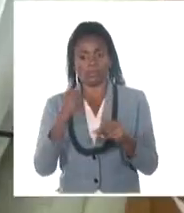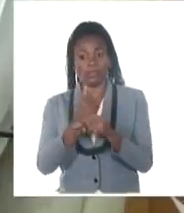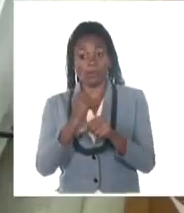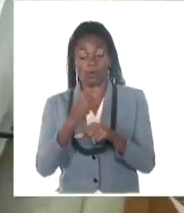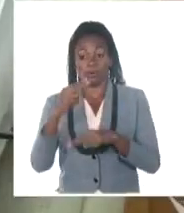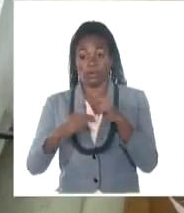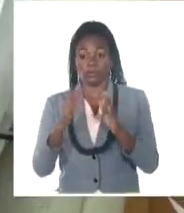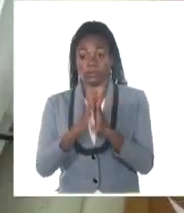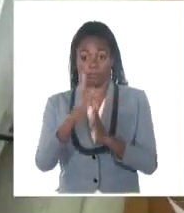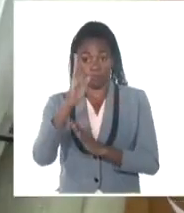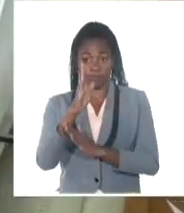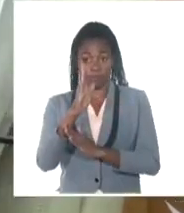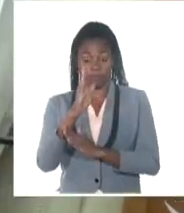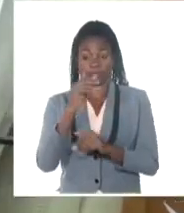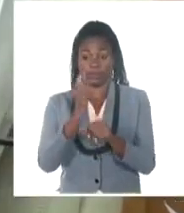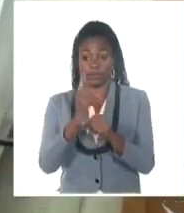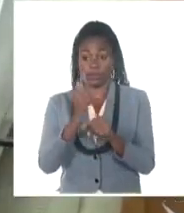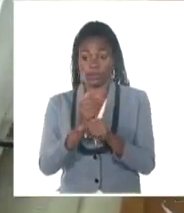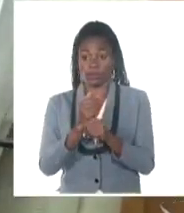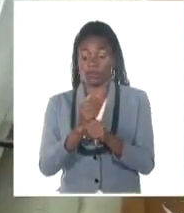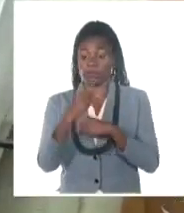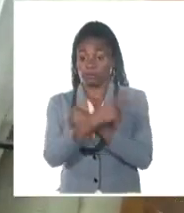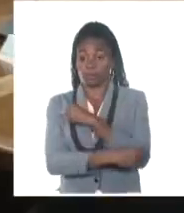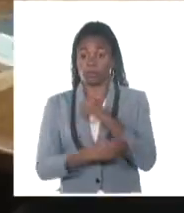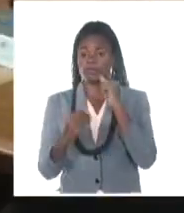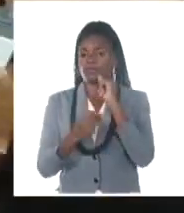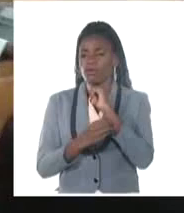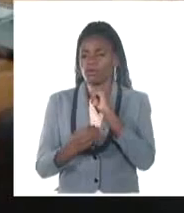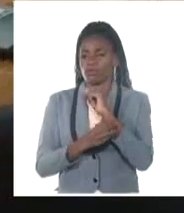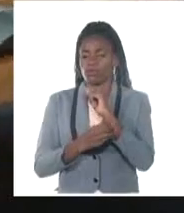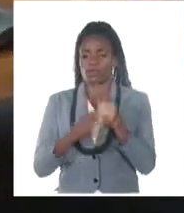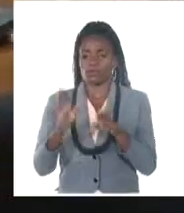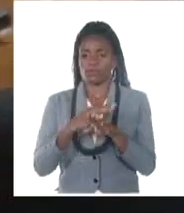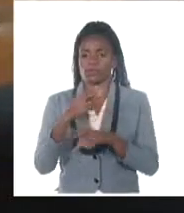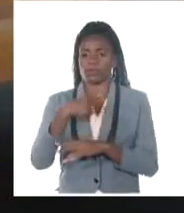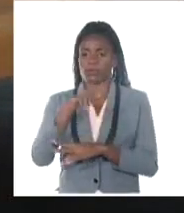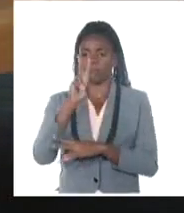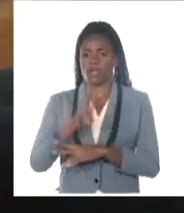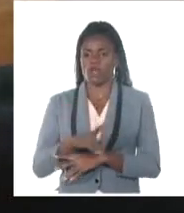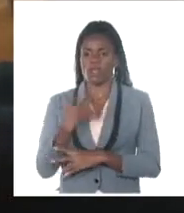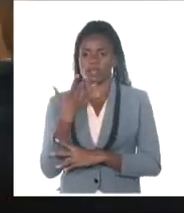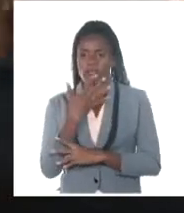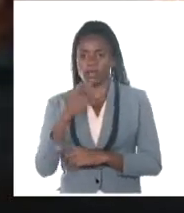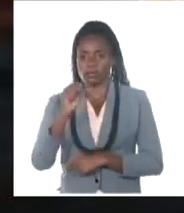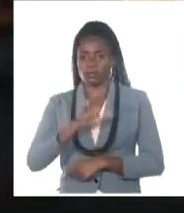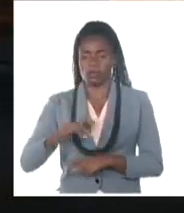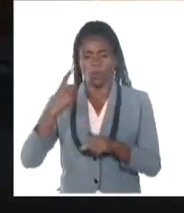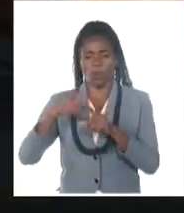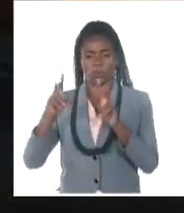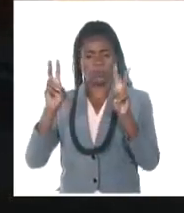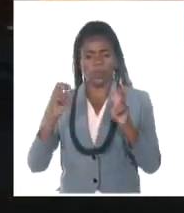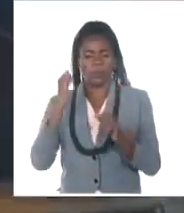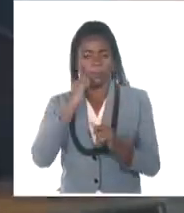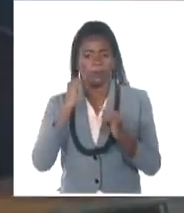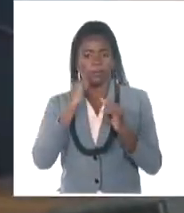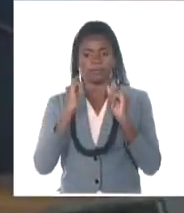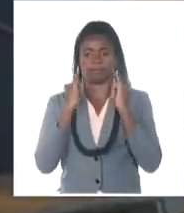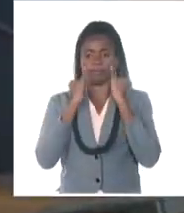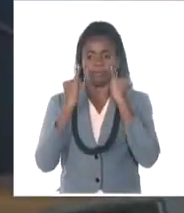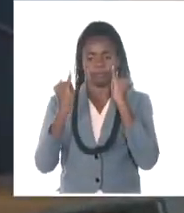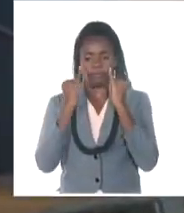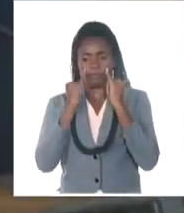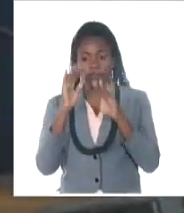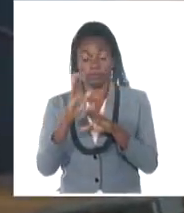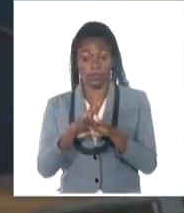la situación socioeconómica del país y el fortalecimiento de valores en la sociedad, entre otros asuntos de interés común. En